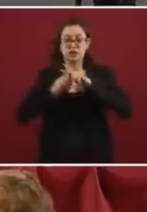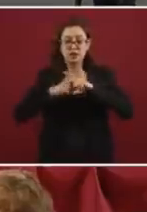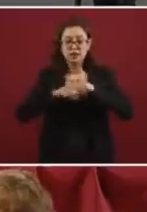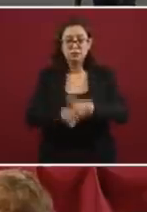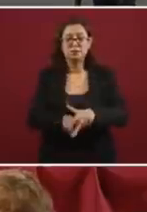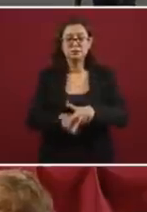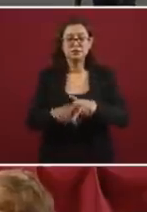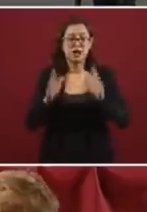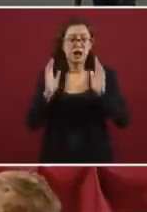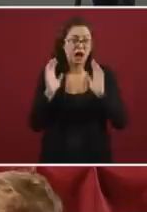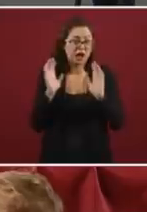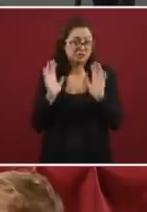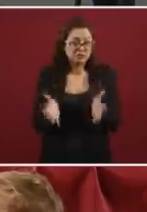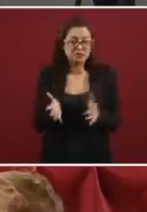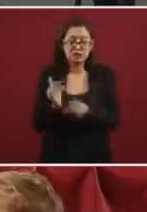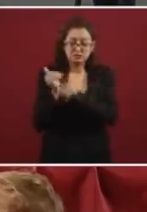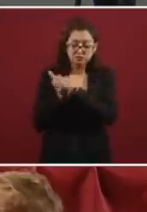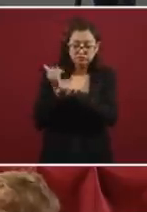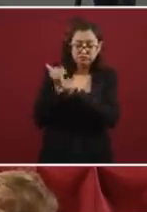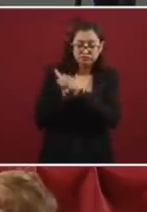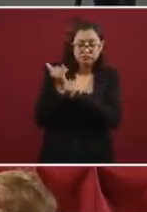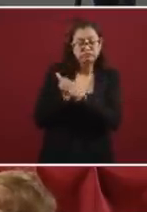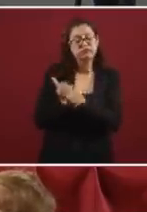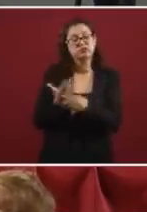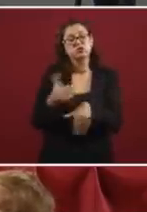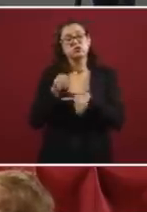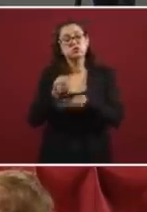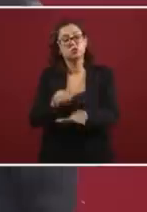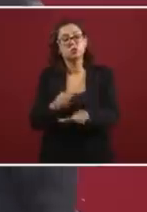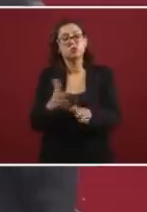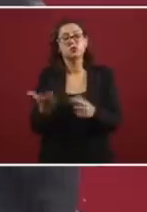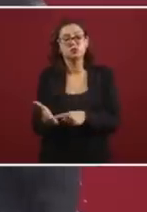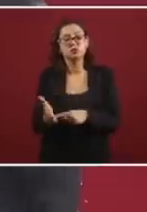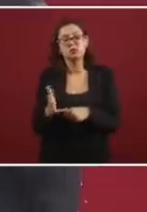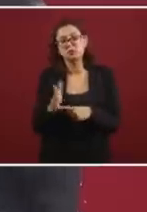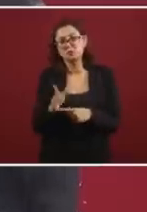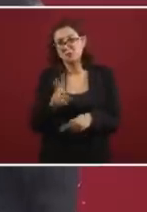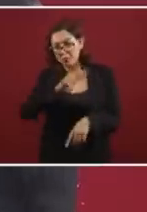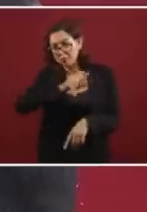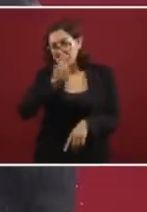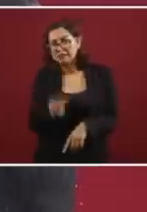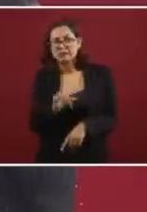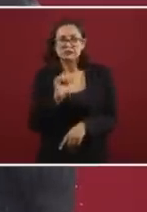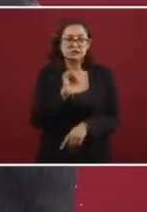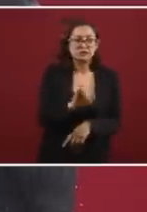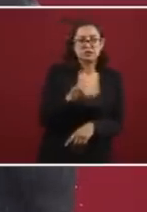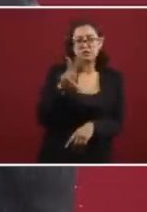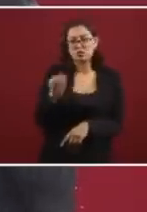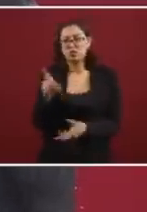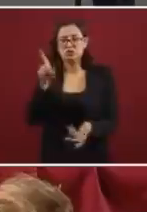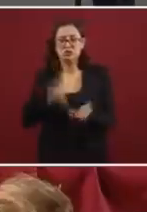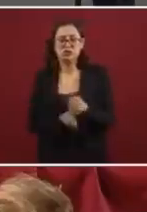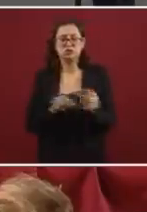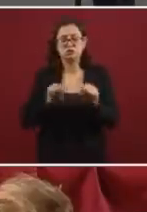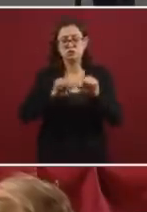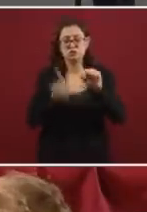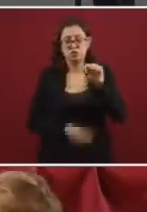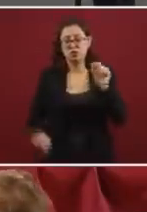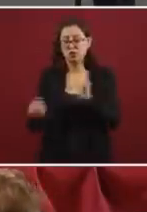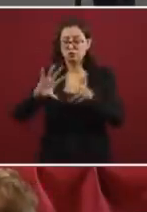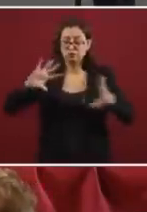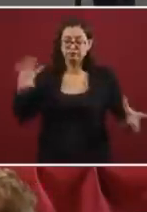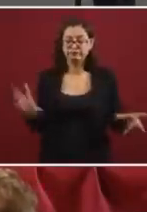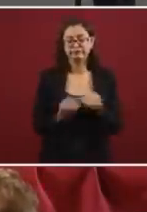está haciendo ya investigaciones para tratar de confirmar o negar en méxico todo este cúmulo de